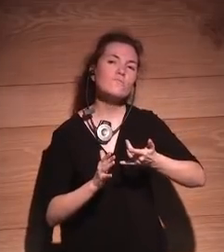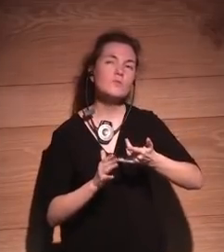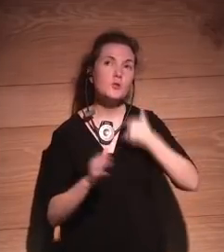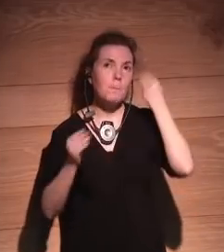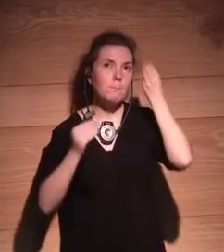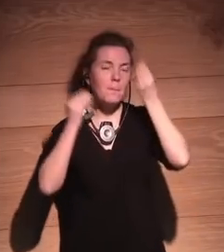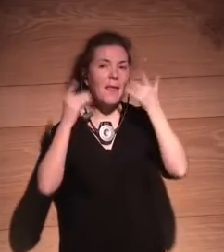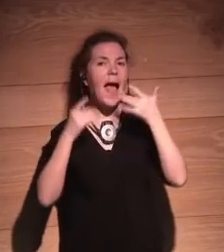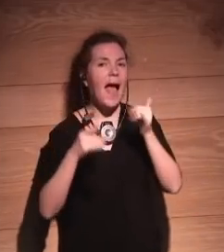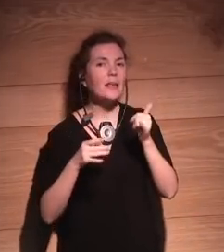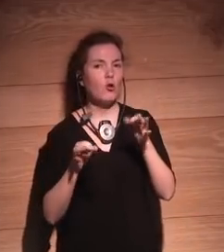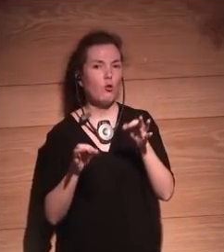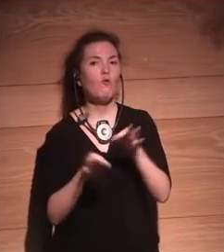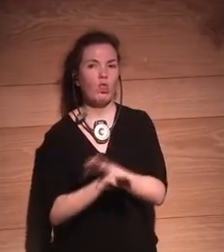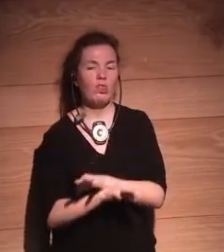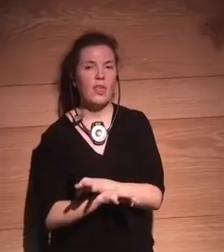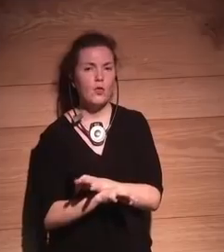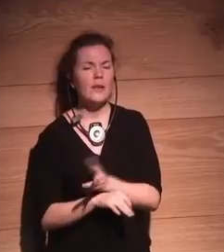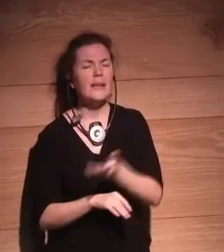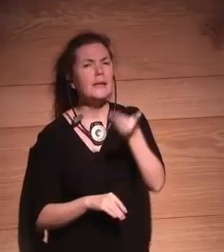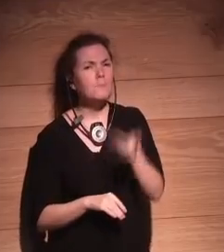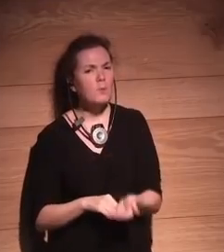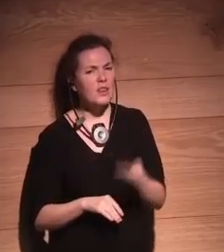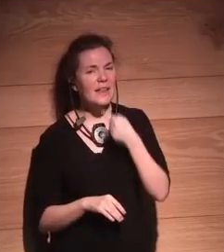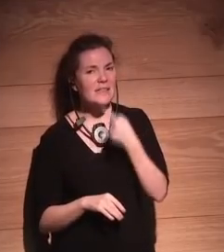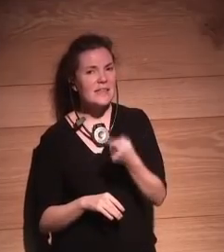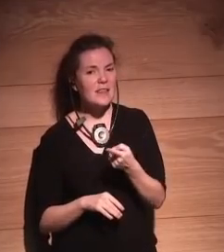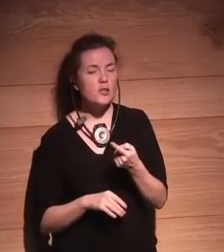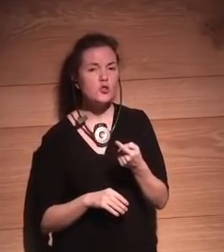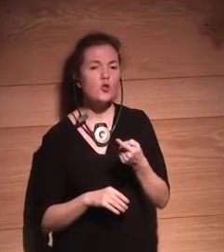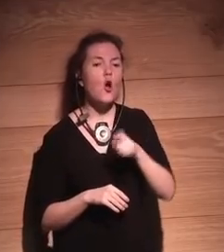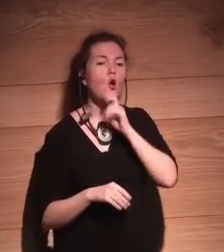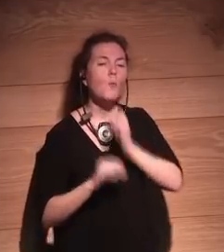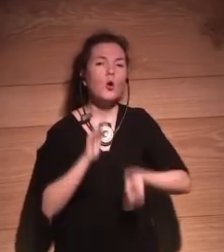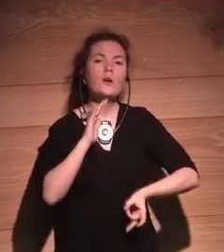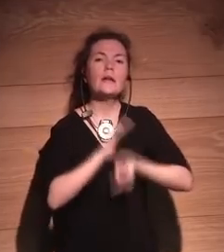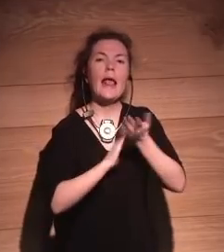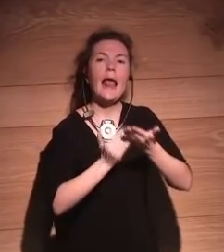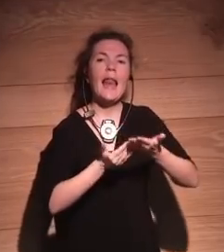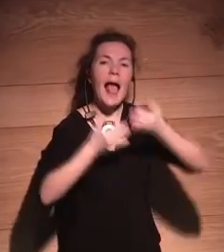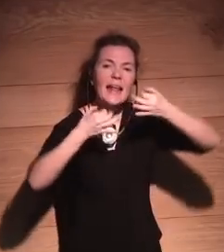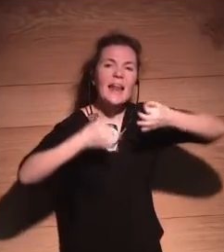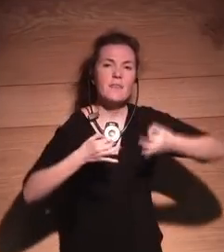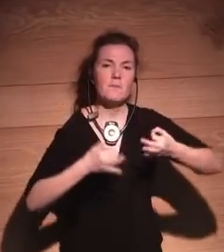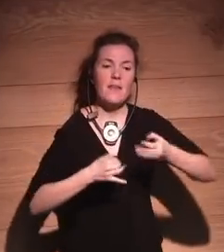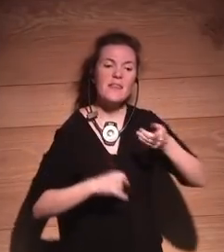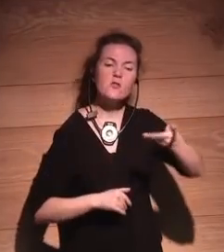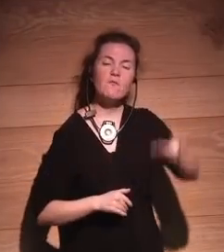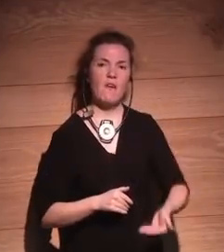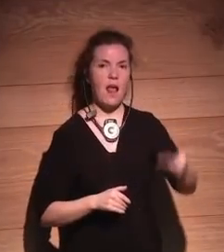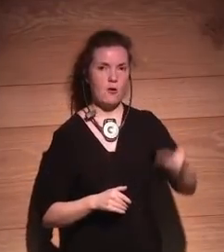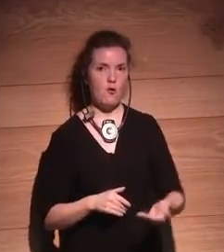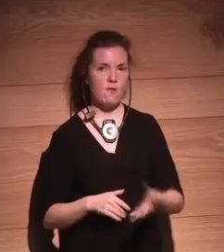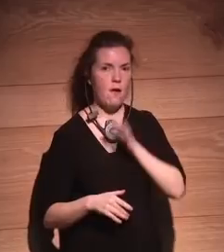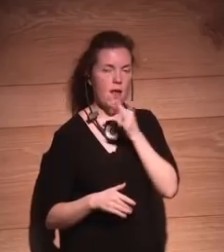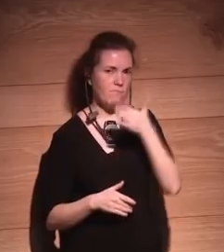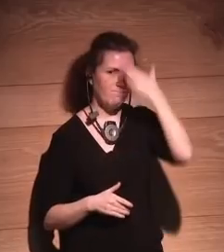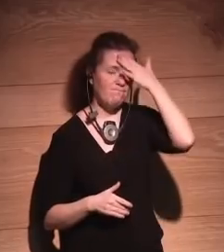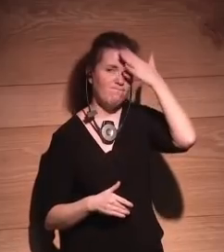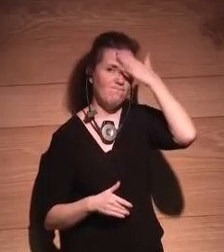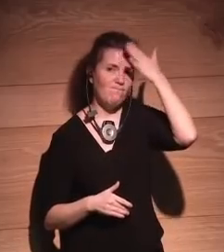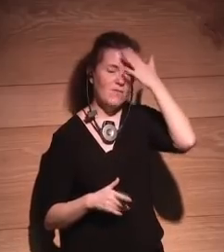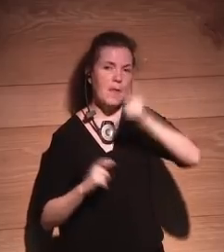creo yo, confundidos. Lo importante, se ha dicho aquí, es cómo construyes la credibilidad. Ese es el valor, esa es la moneda, una de las fundamentales